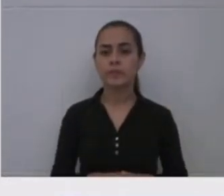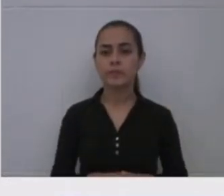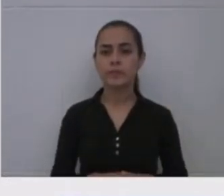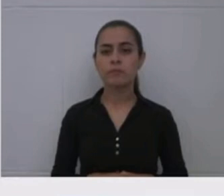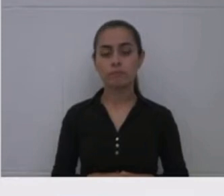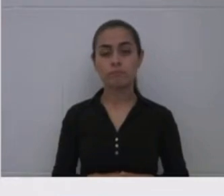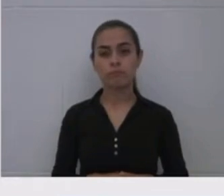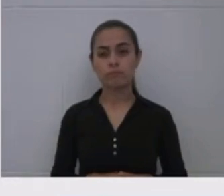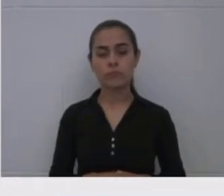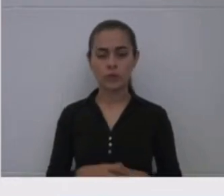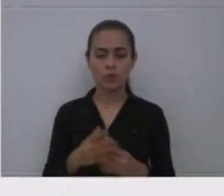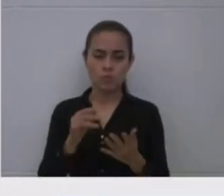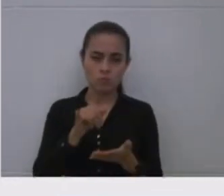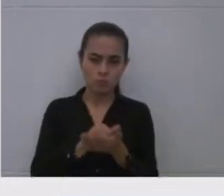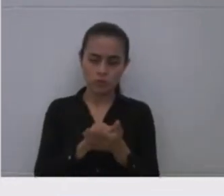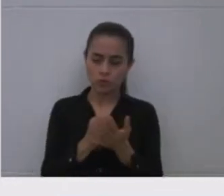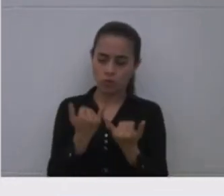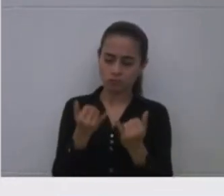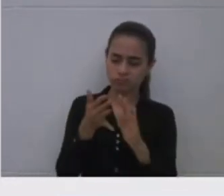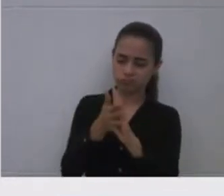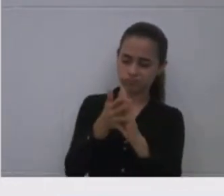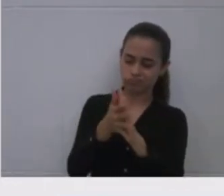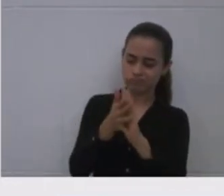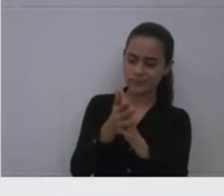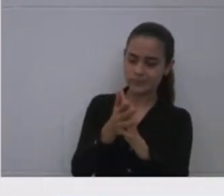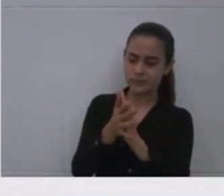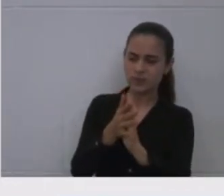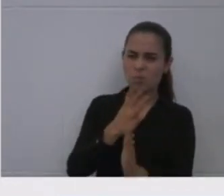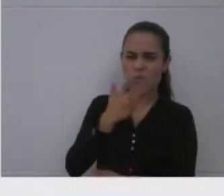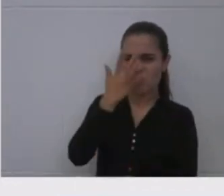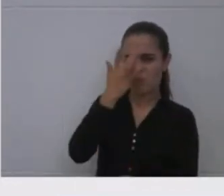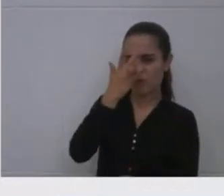que me hacen también votar por Simón Pérez.